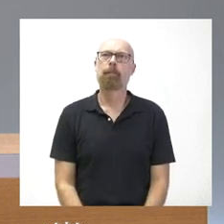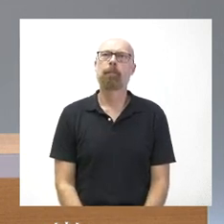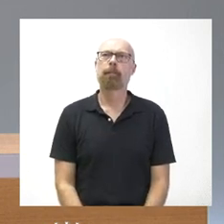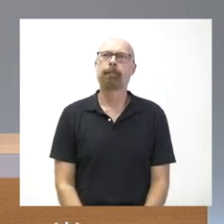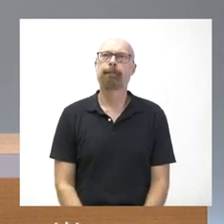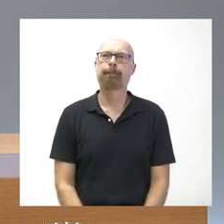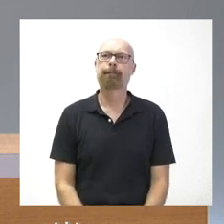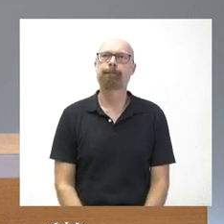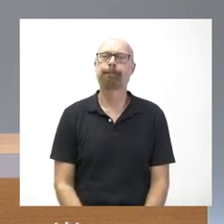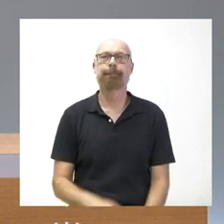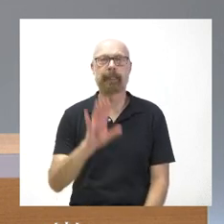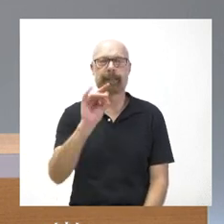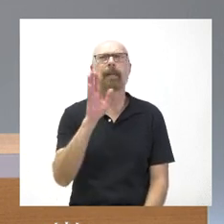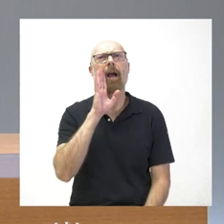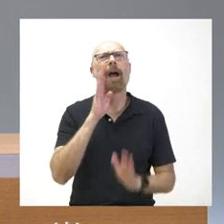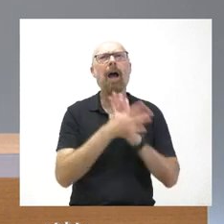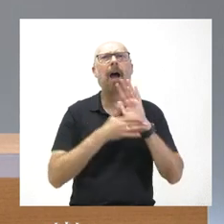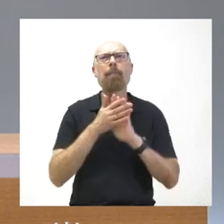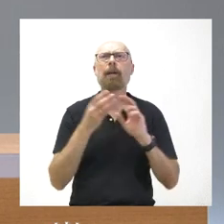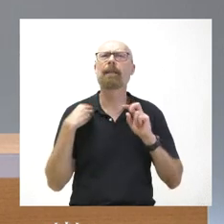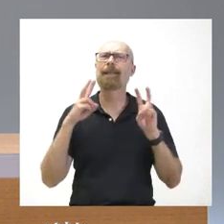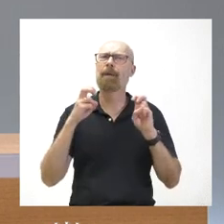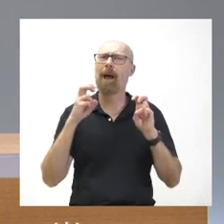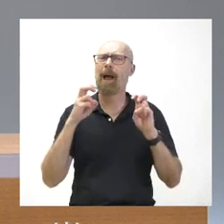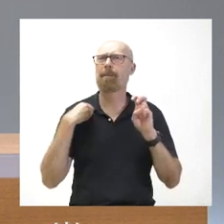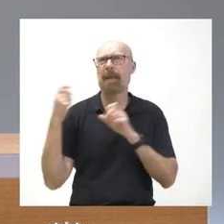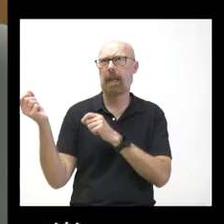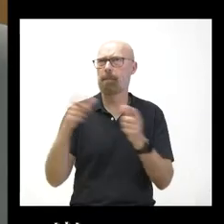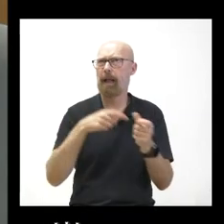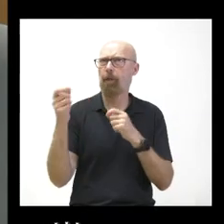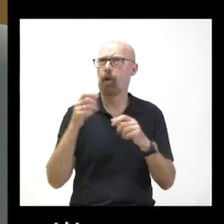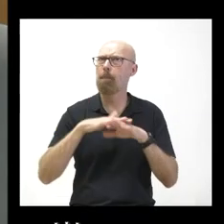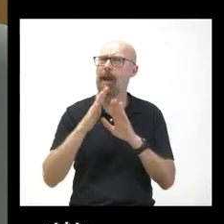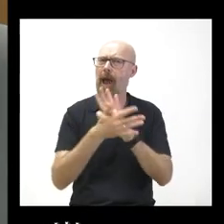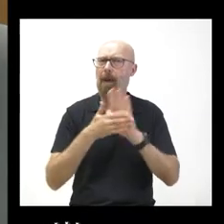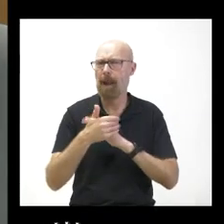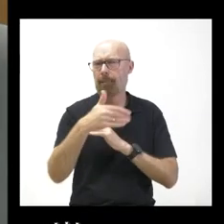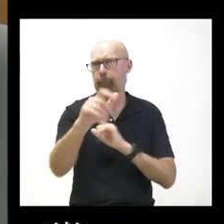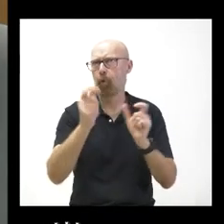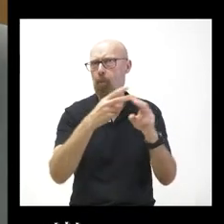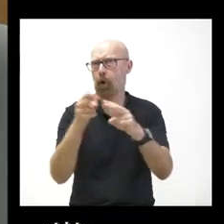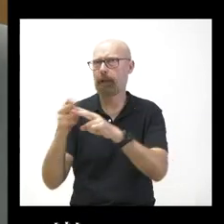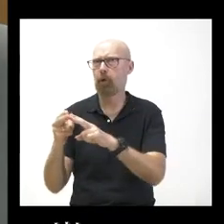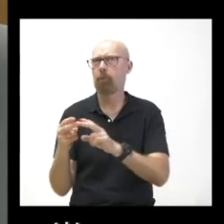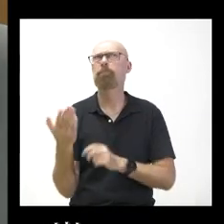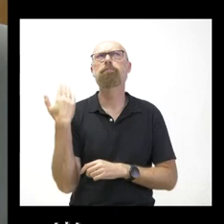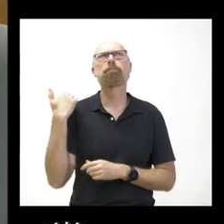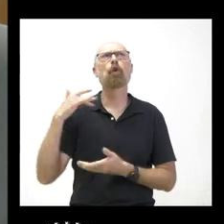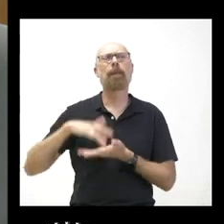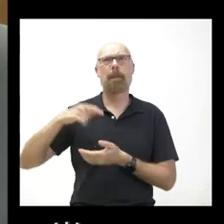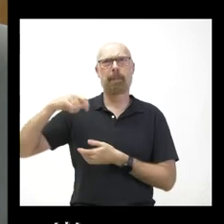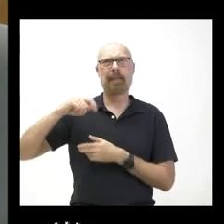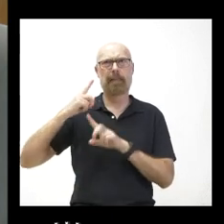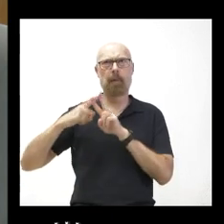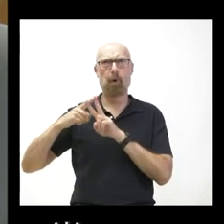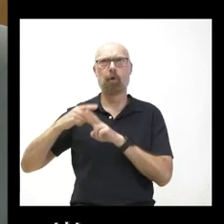sí ha hablado de la inclusión de la migración dentro de los temas a tratar con los grupos políticos el otro día el presidente de vox dejó claro que